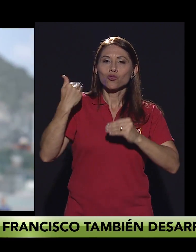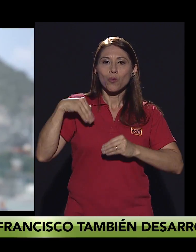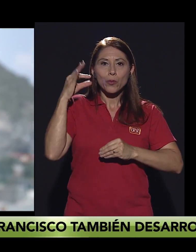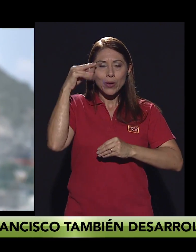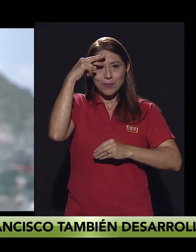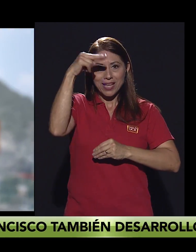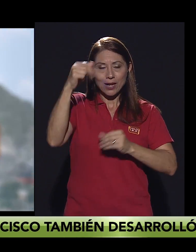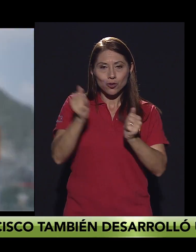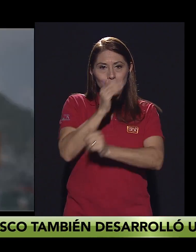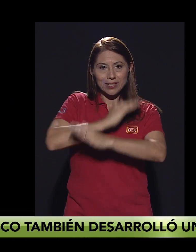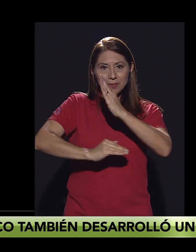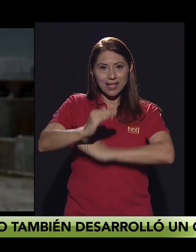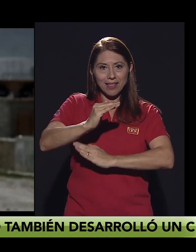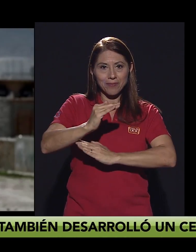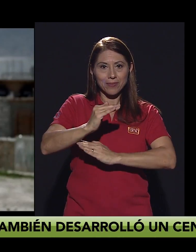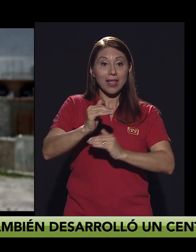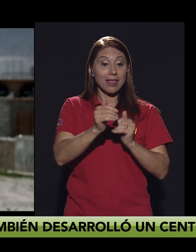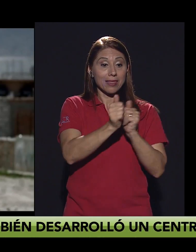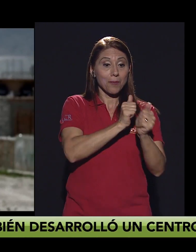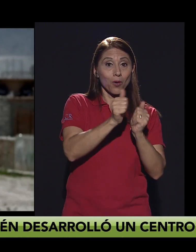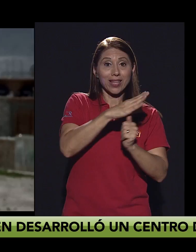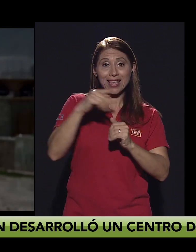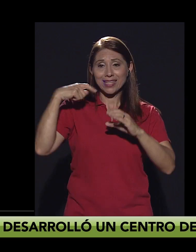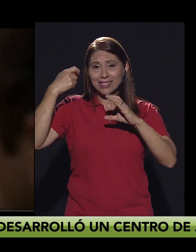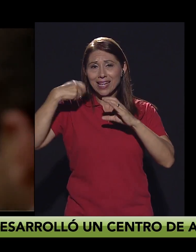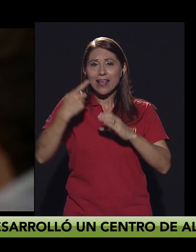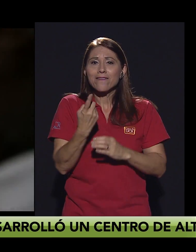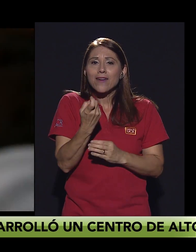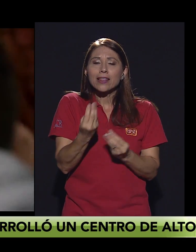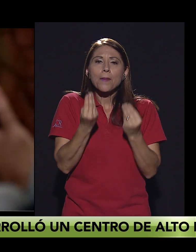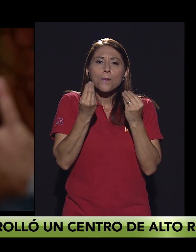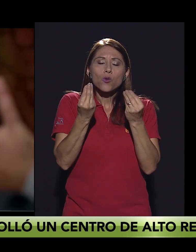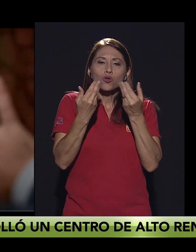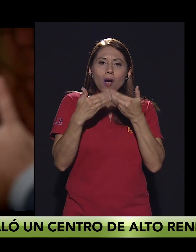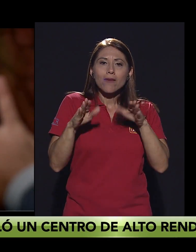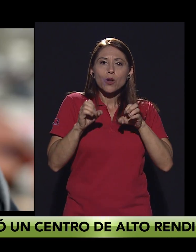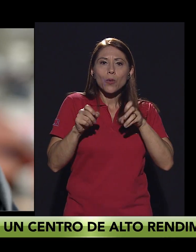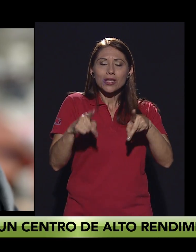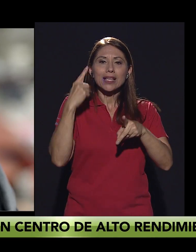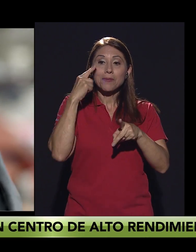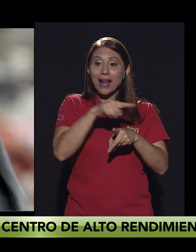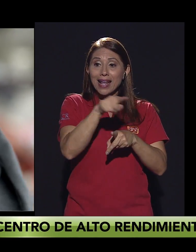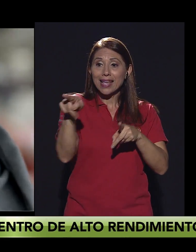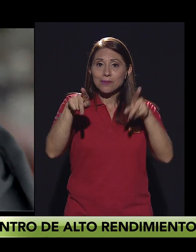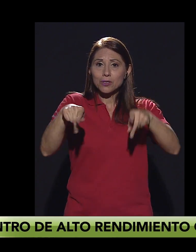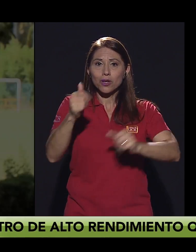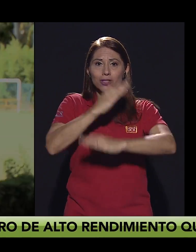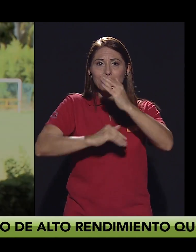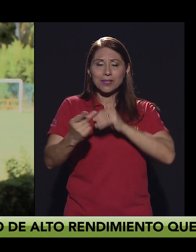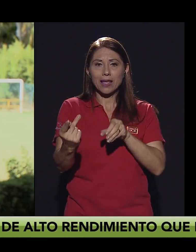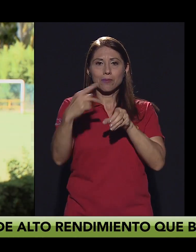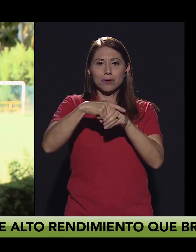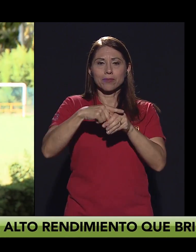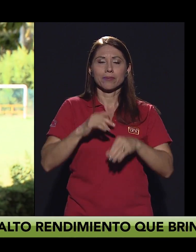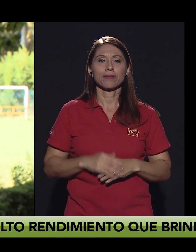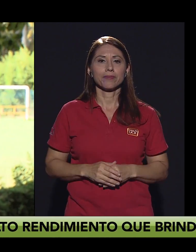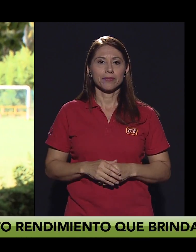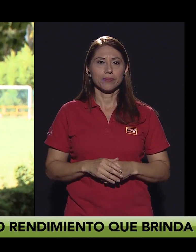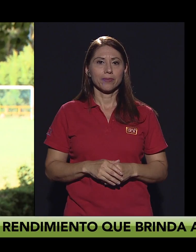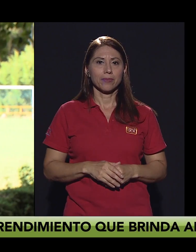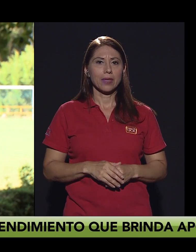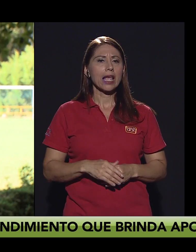discapacidad, y que desde el deporte y el cine falta abrir muchísimos espacios para la participación de esta comunidad. Si